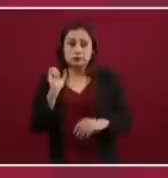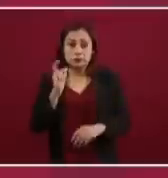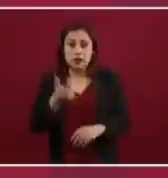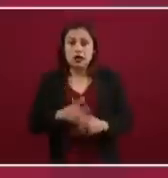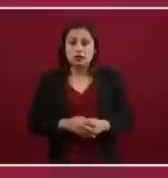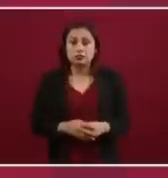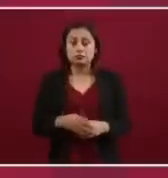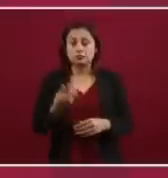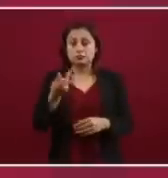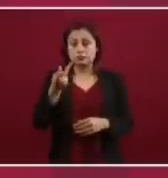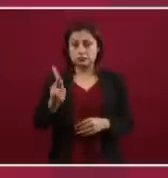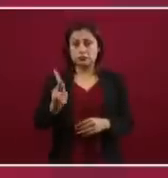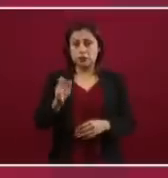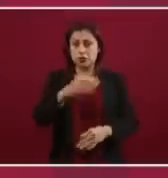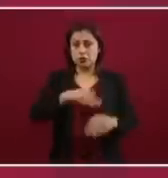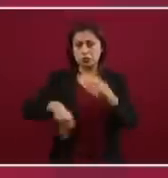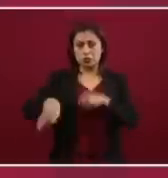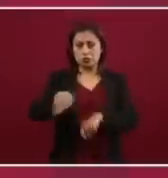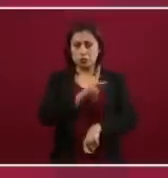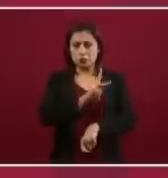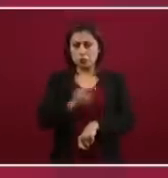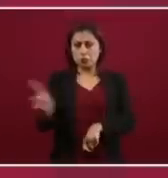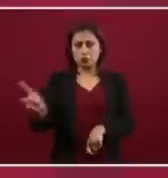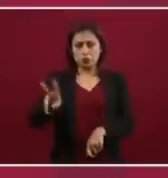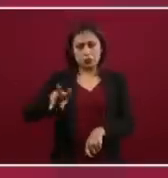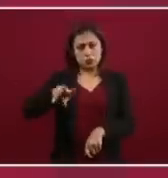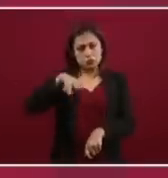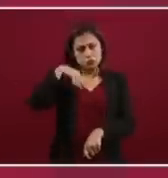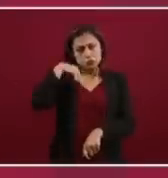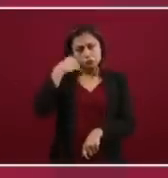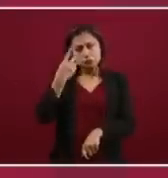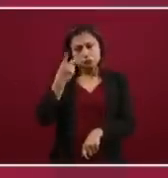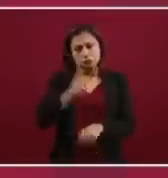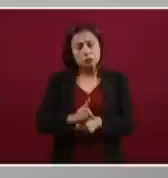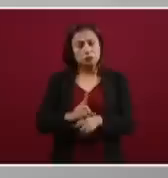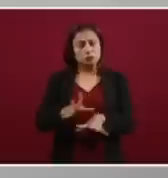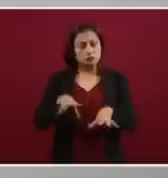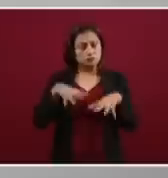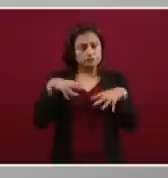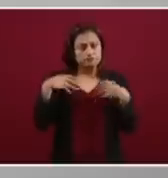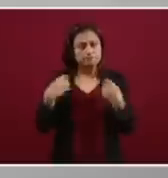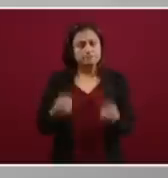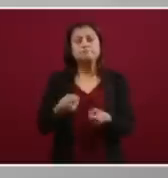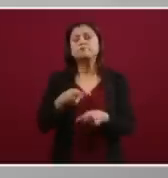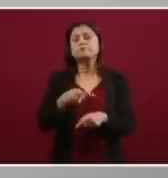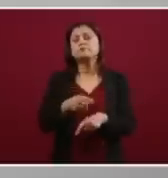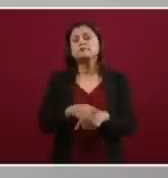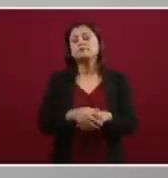todos tenemos mucha fuerza de voluntad y ya